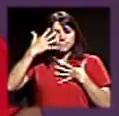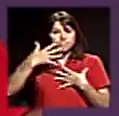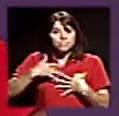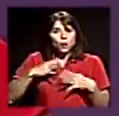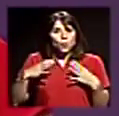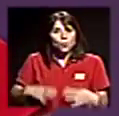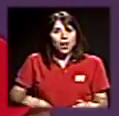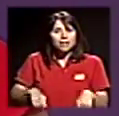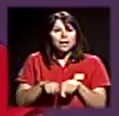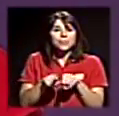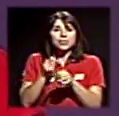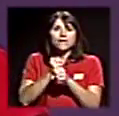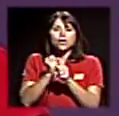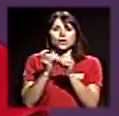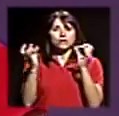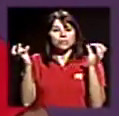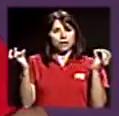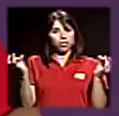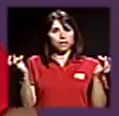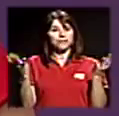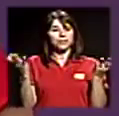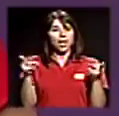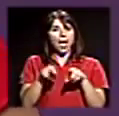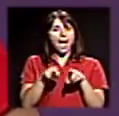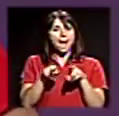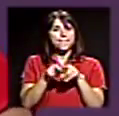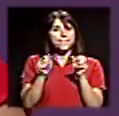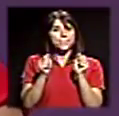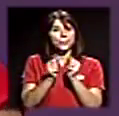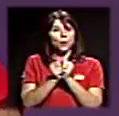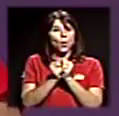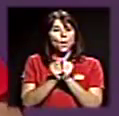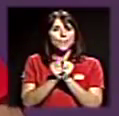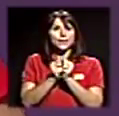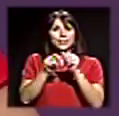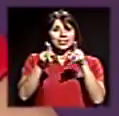las que se necesitan para implementar el trabajo con personas, en